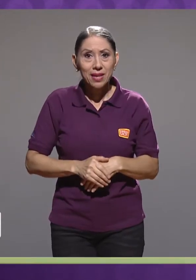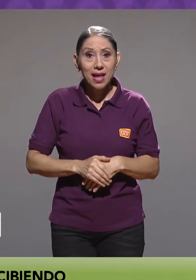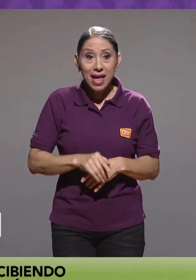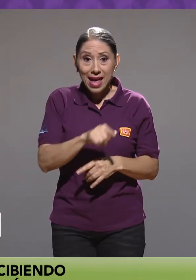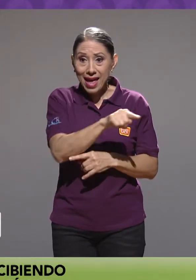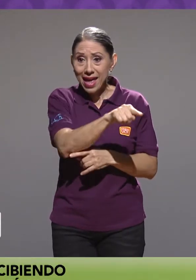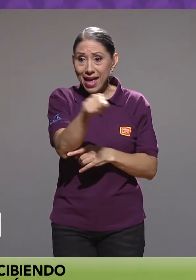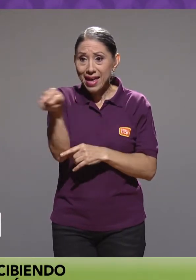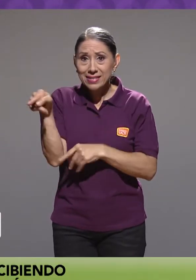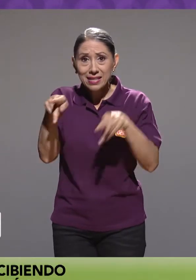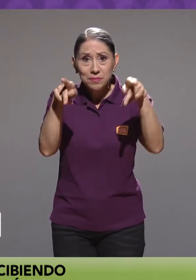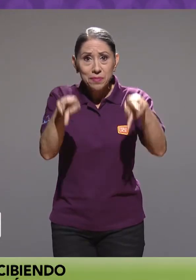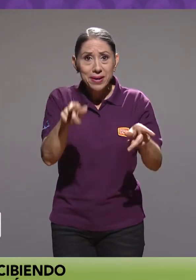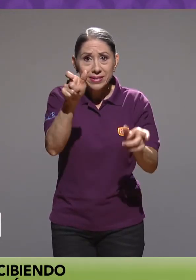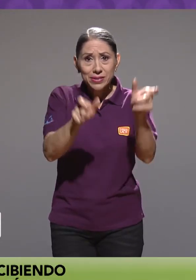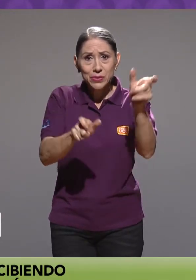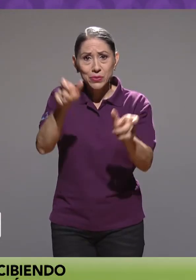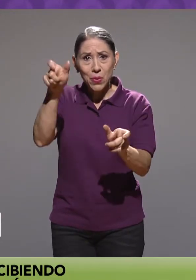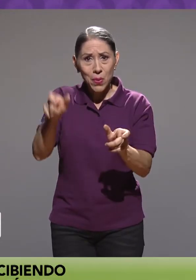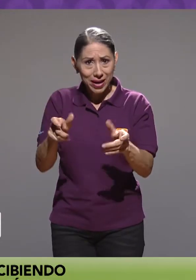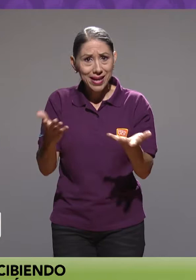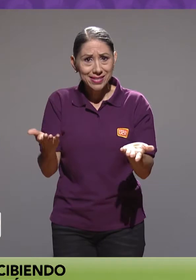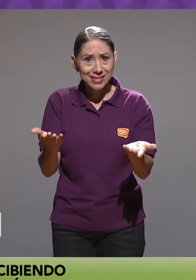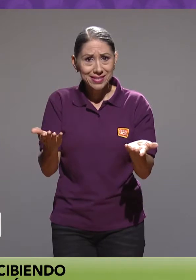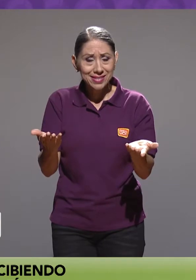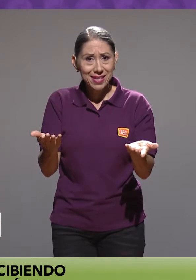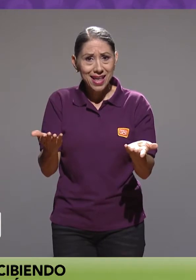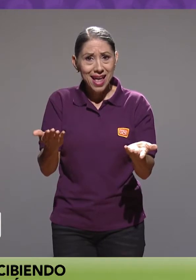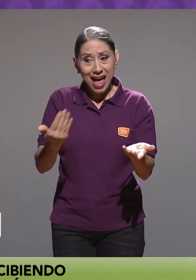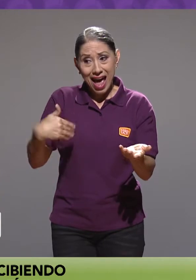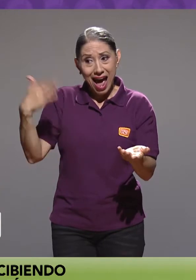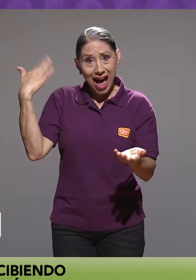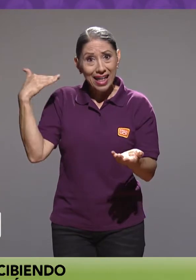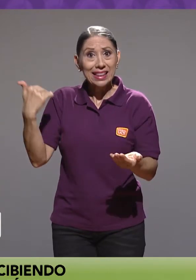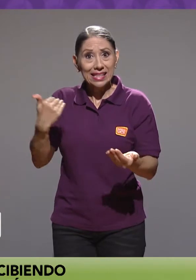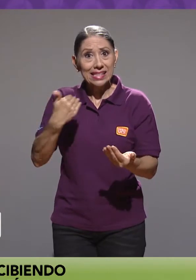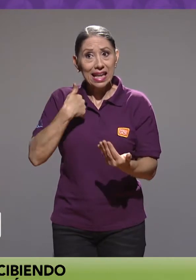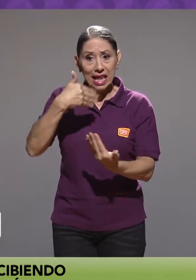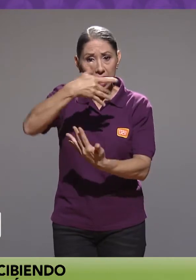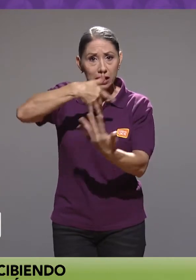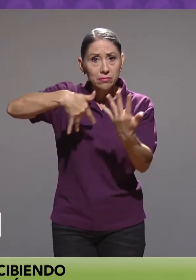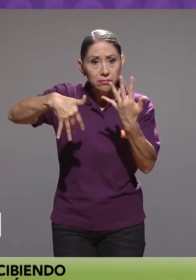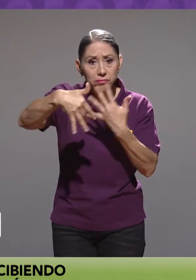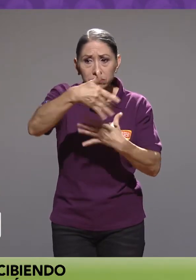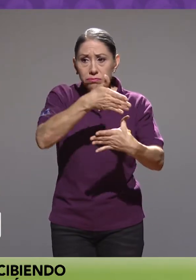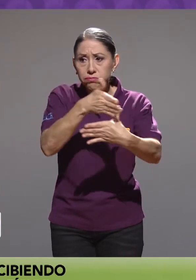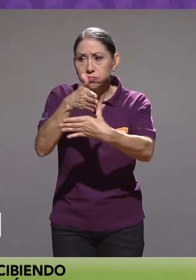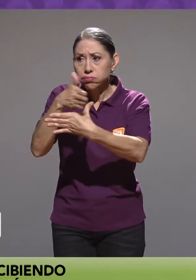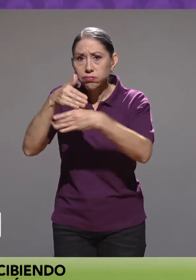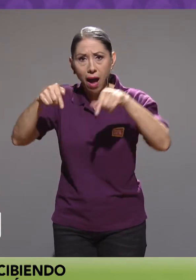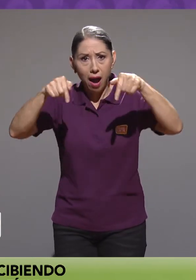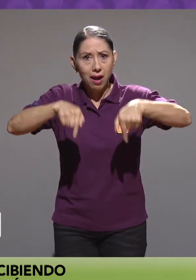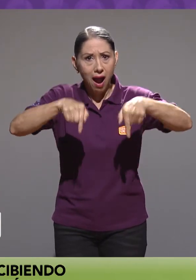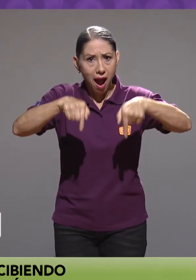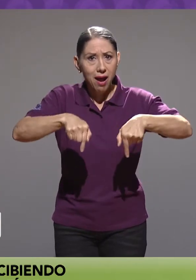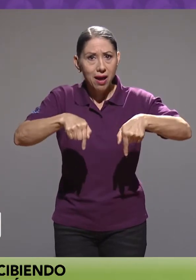Estas personas pues además de la interacción que tenían acá en los centros,